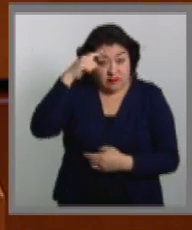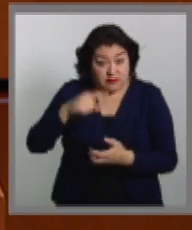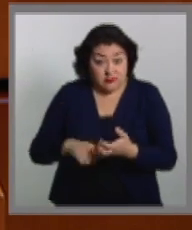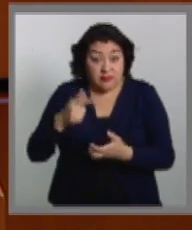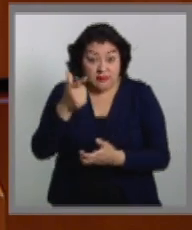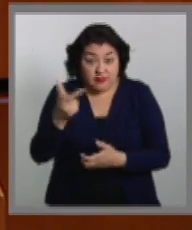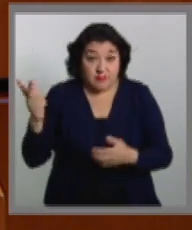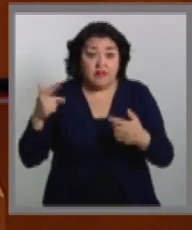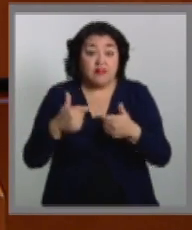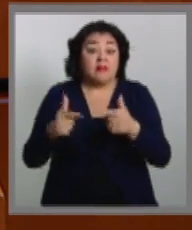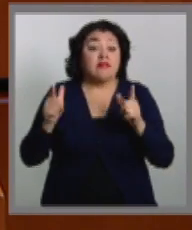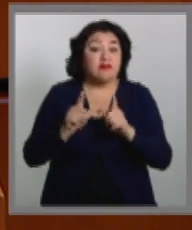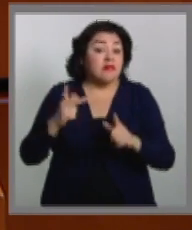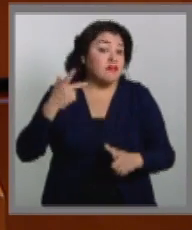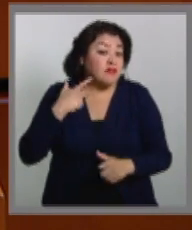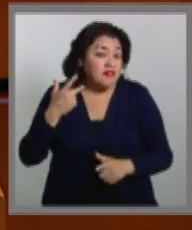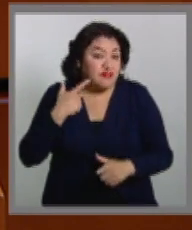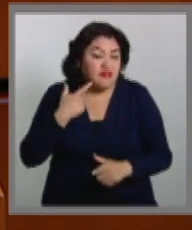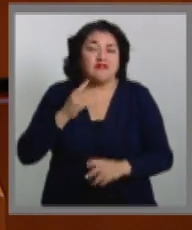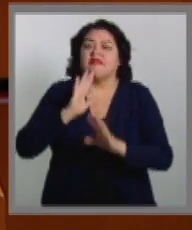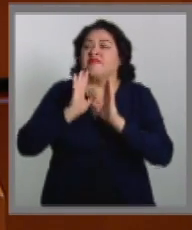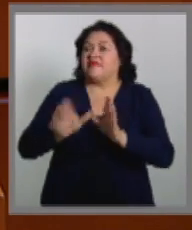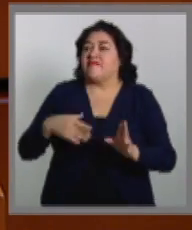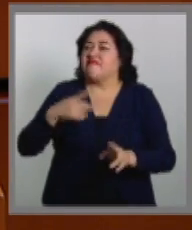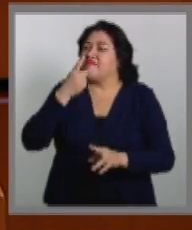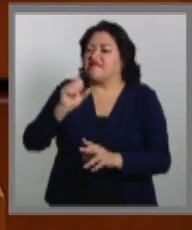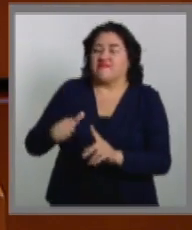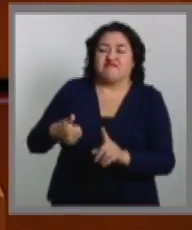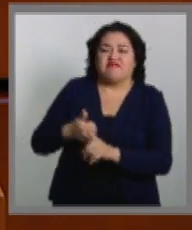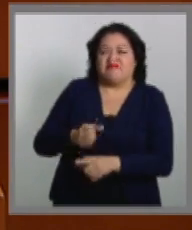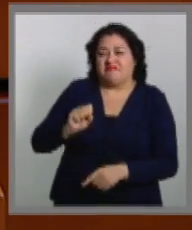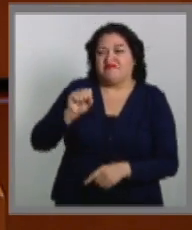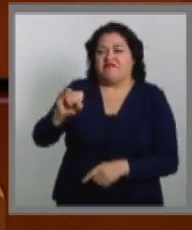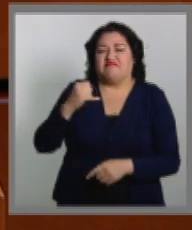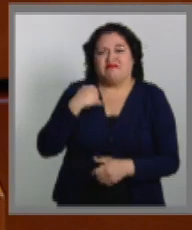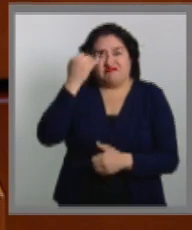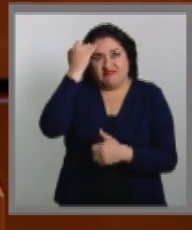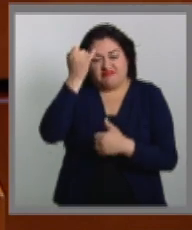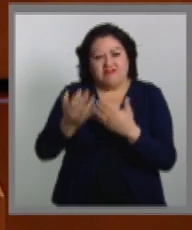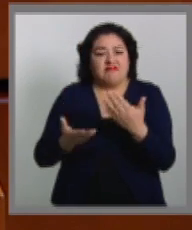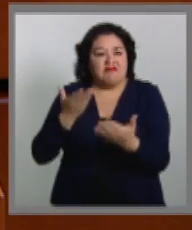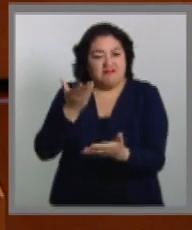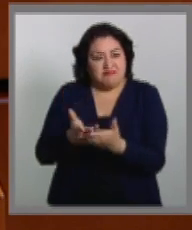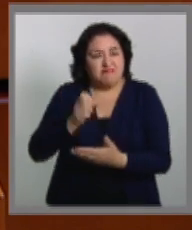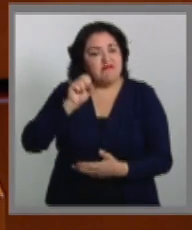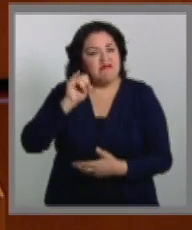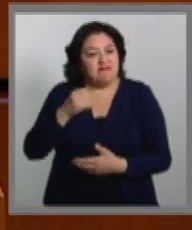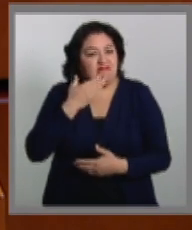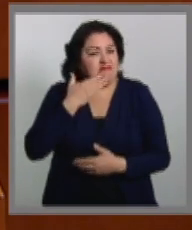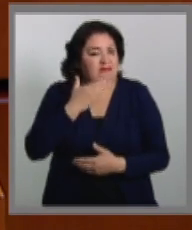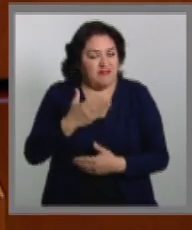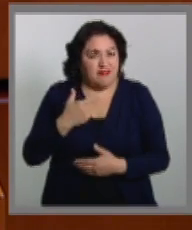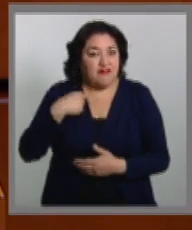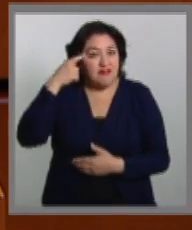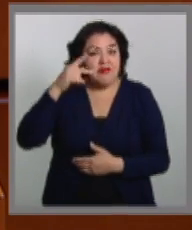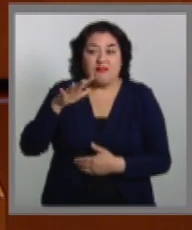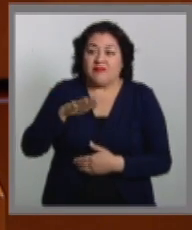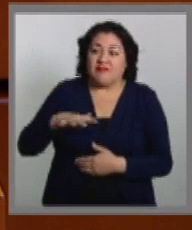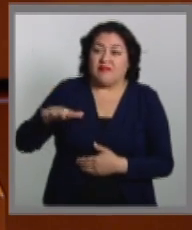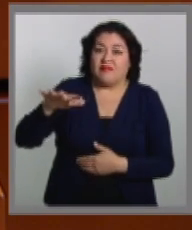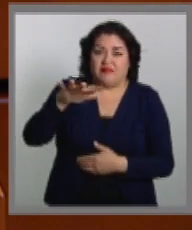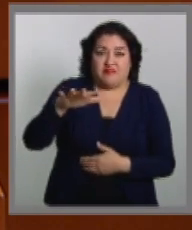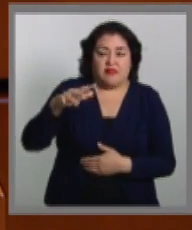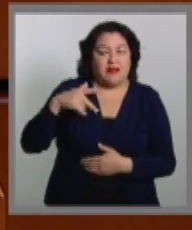parlamentario que no le haya entrado a respaldar esta iniciativa que garantiza el derecho a la